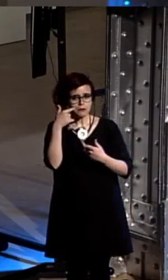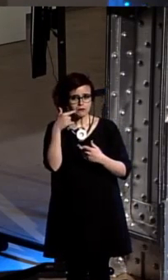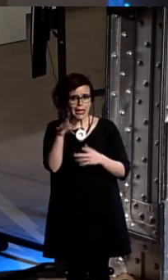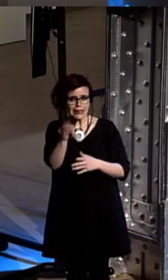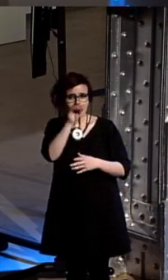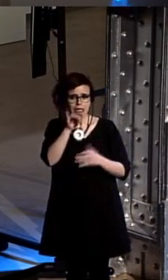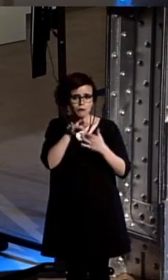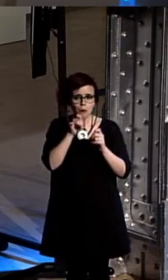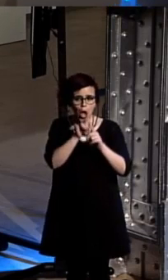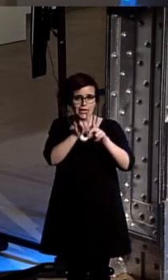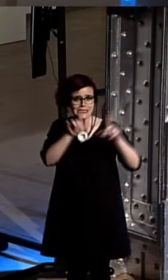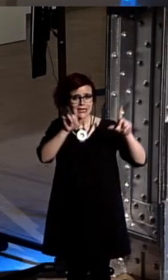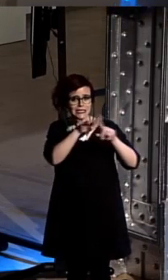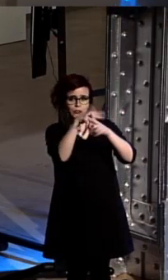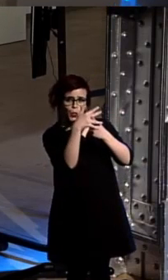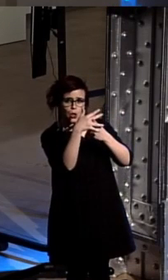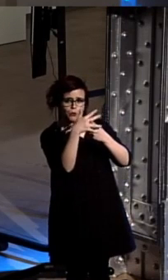qué corresponde esta escena?